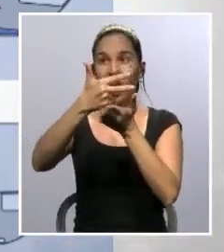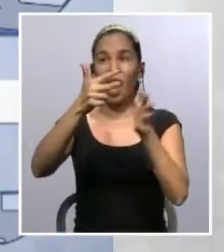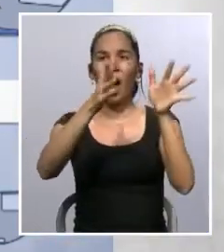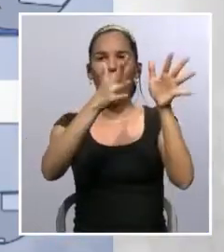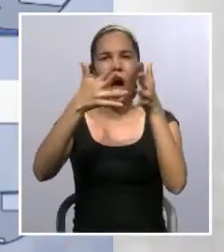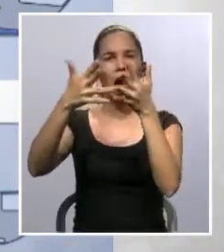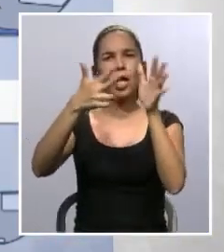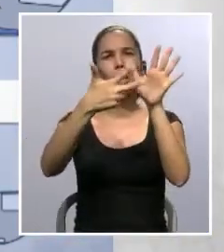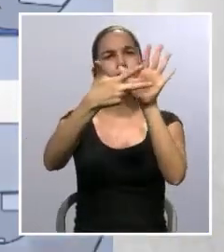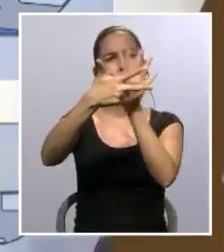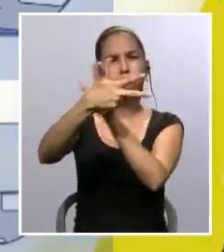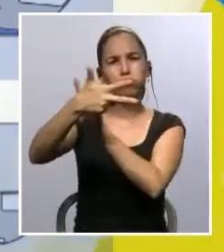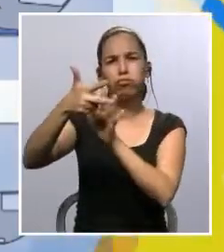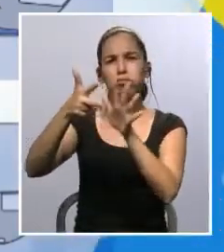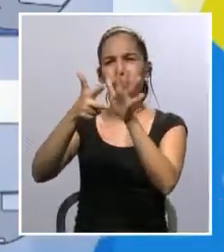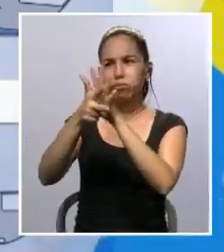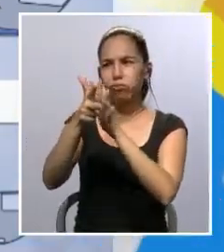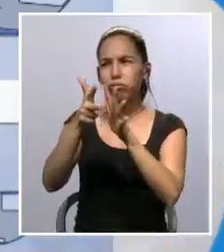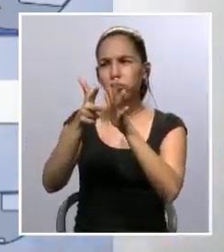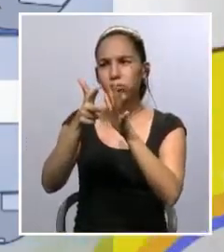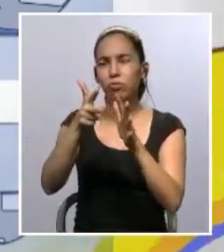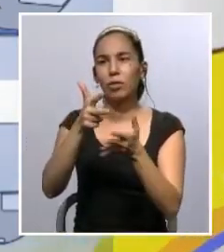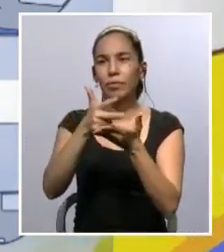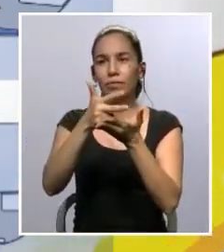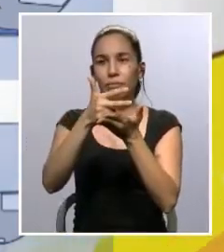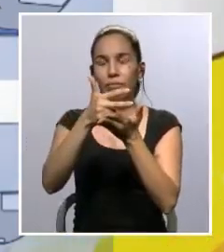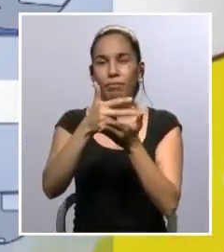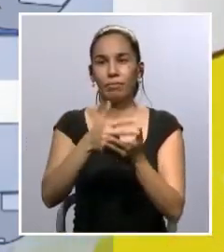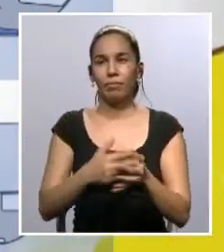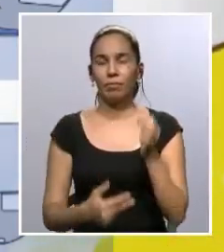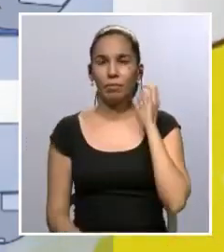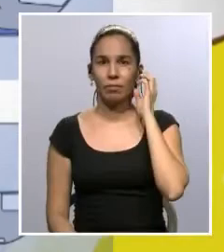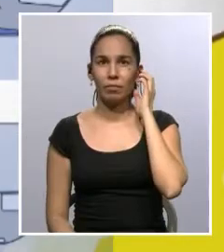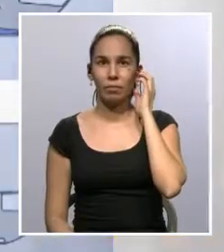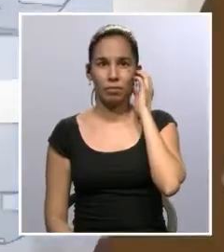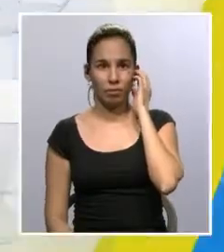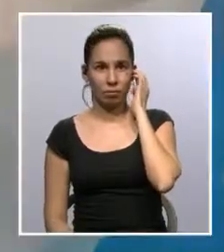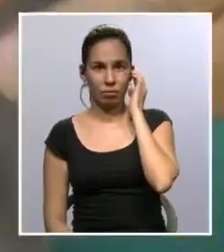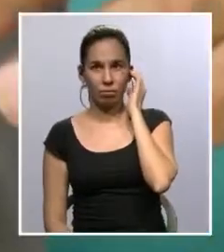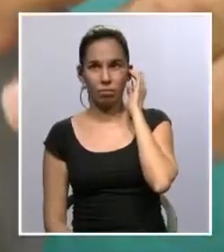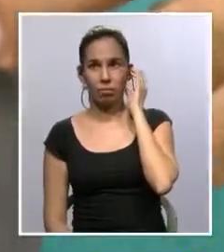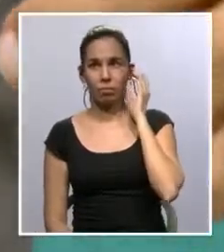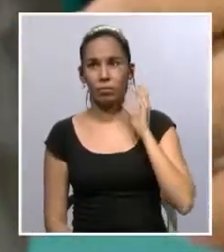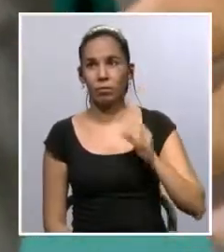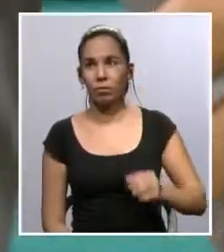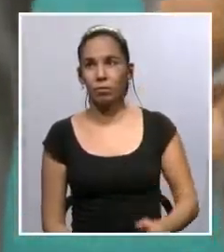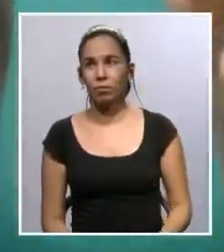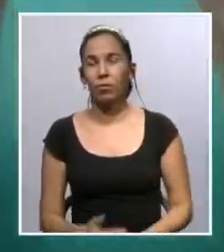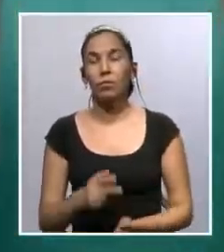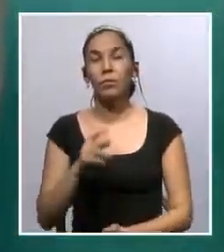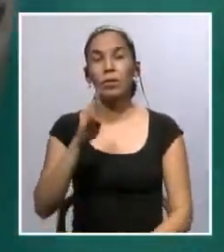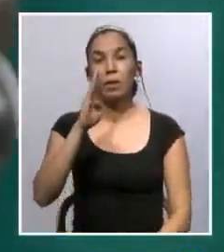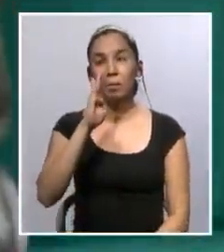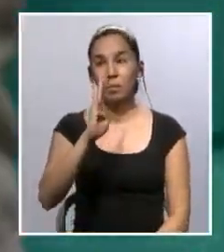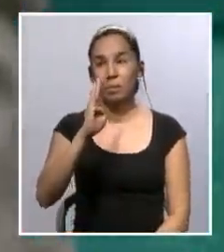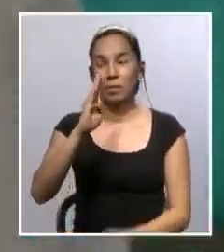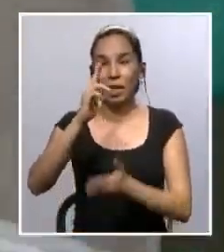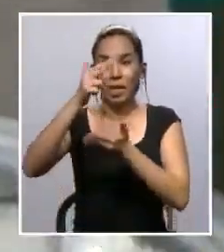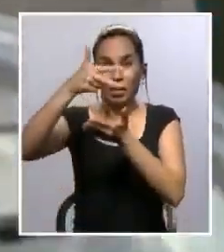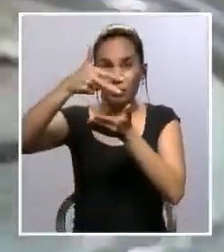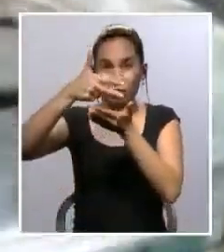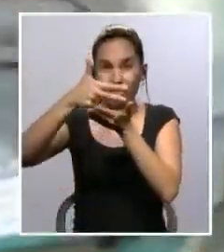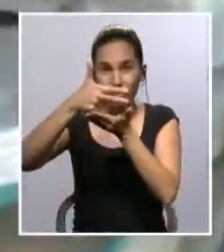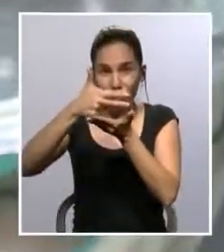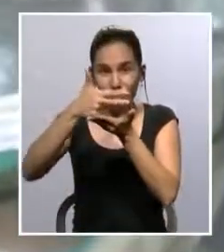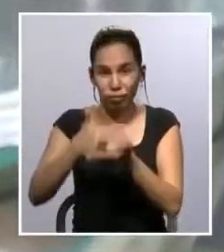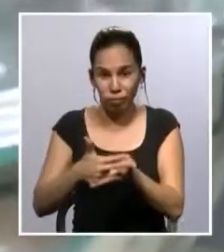lo comprimen. Y cuando ellos comprimen el aire es cuando ellos van a hundirse.